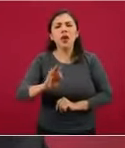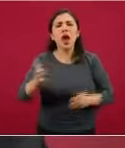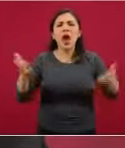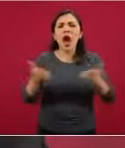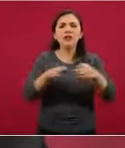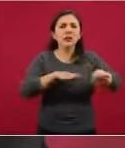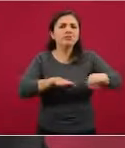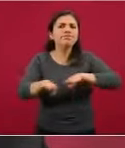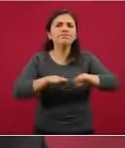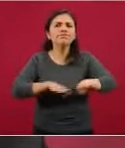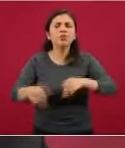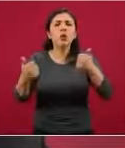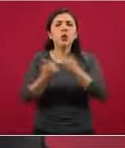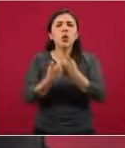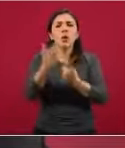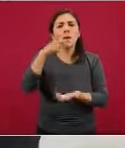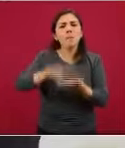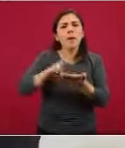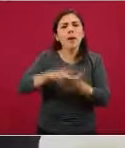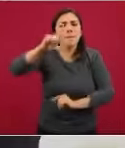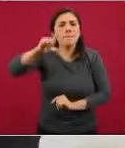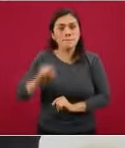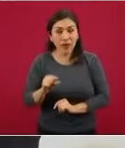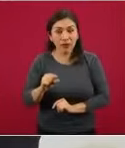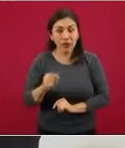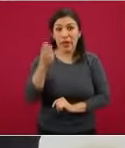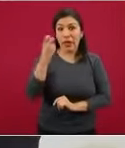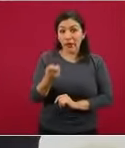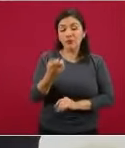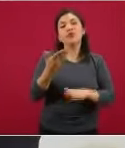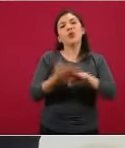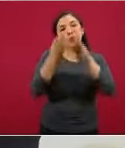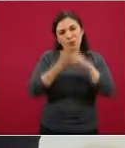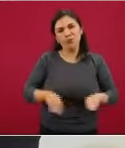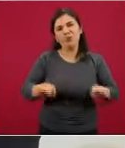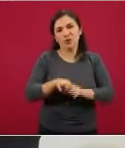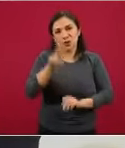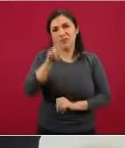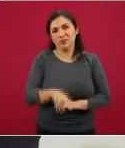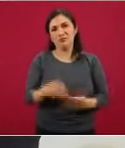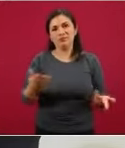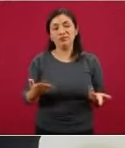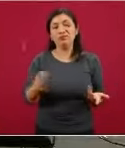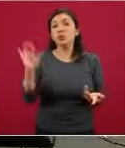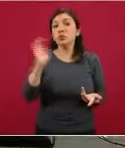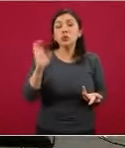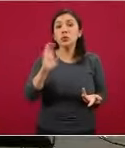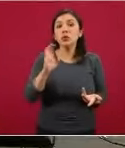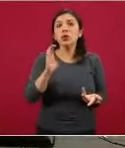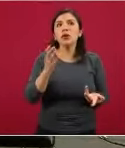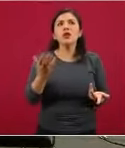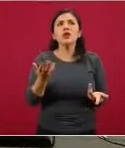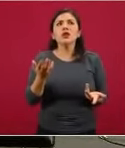operar con muchos menores costos, y esto creo que ha sido muy importante. Cuando